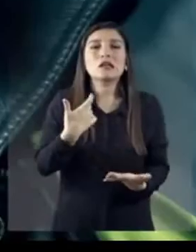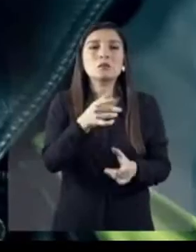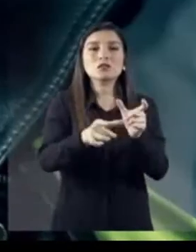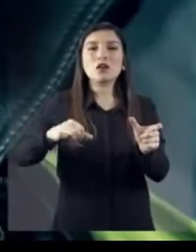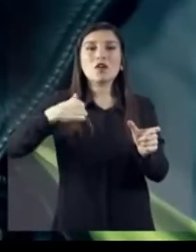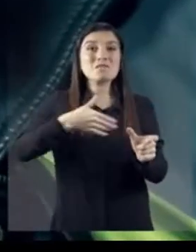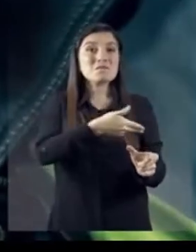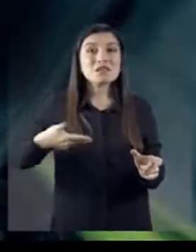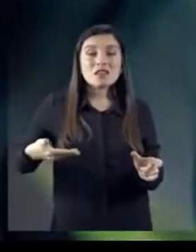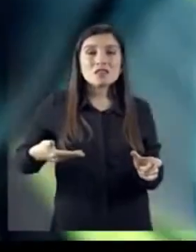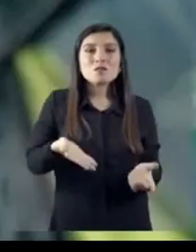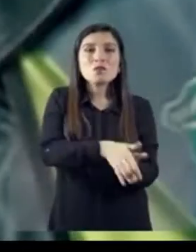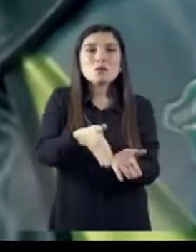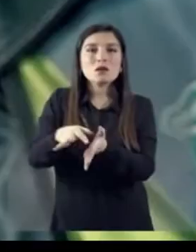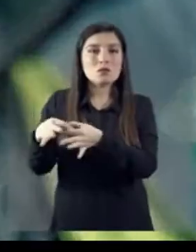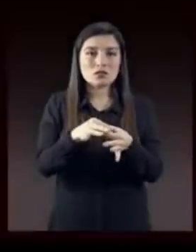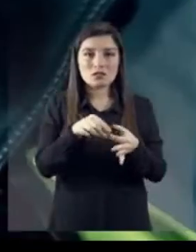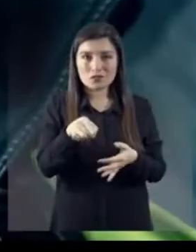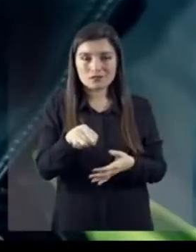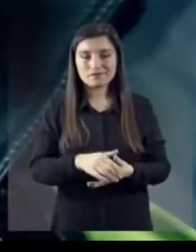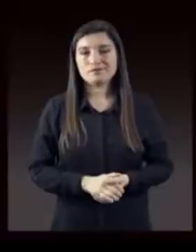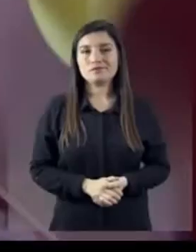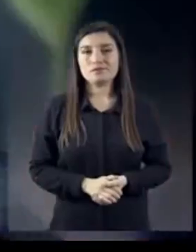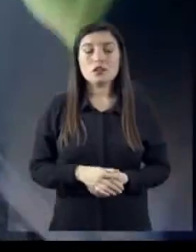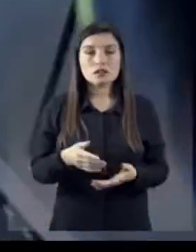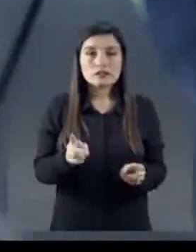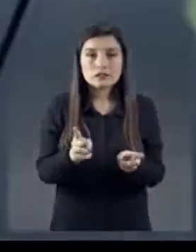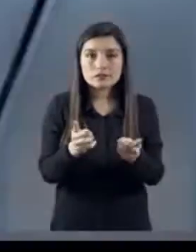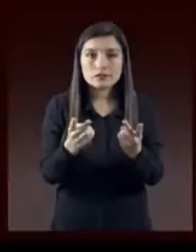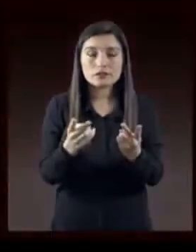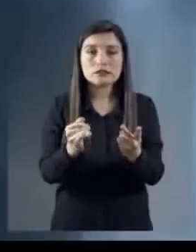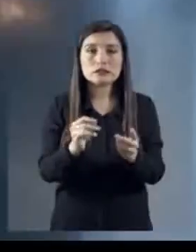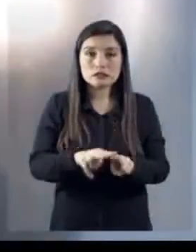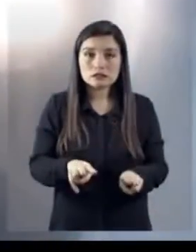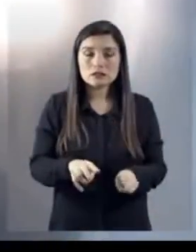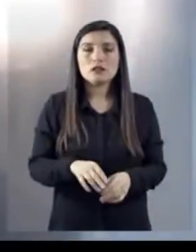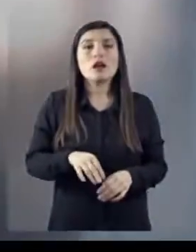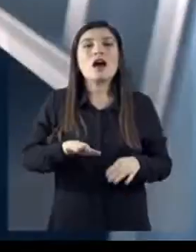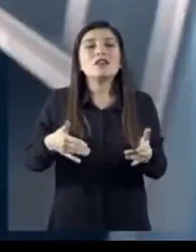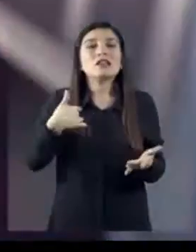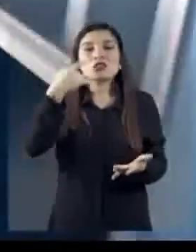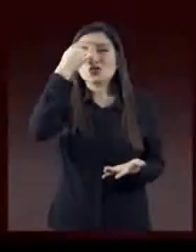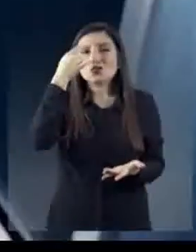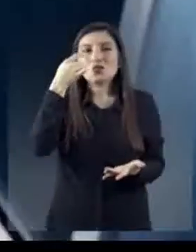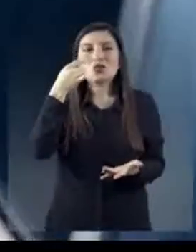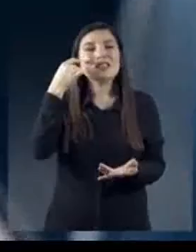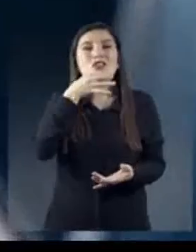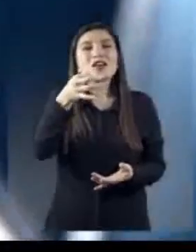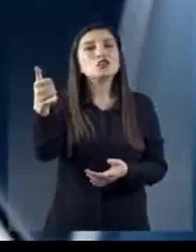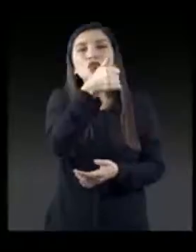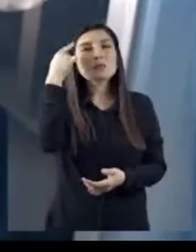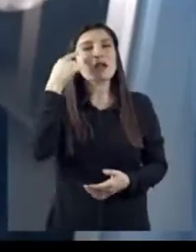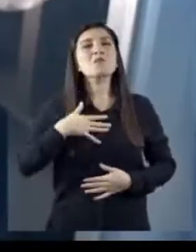Tampoco sirve mucho que yo diga que la mitad de los jóvenes muere por esta causa. Lo tengo. Tranquilo. Y tal vez es inútil que